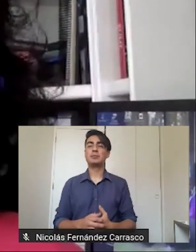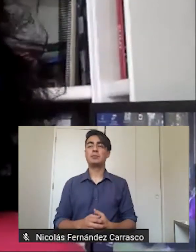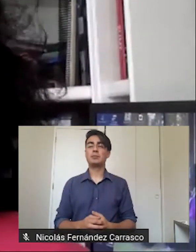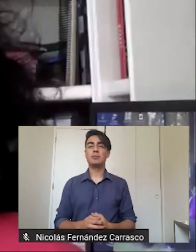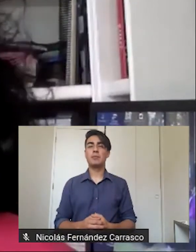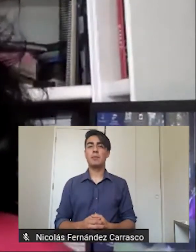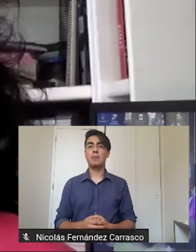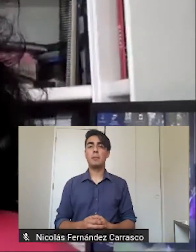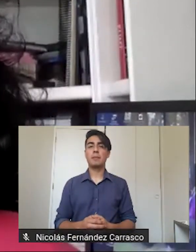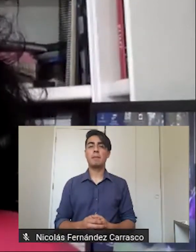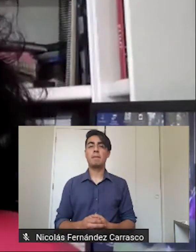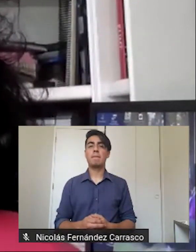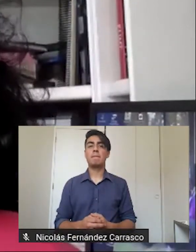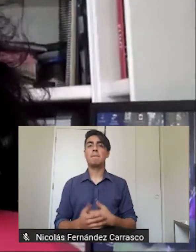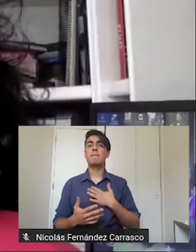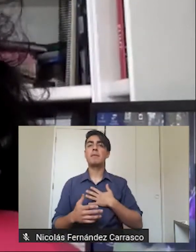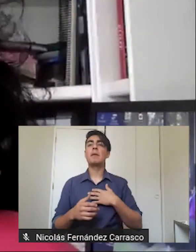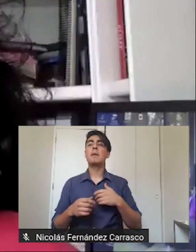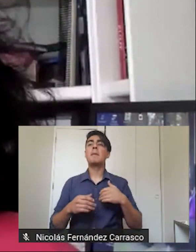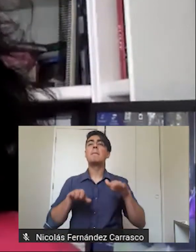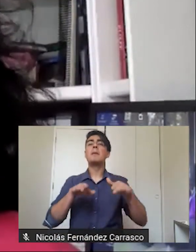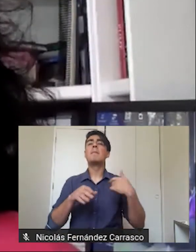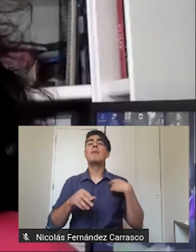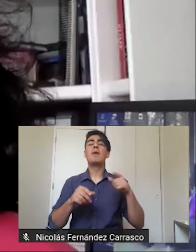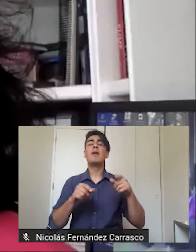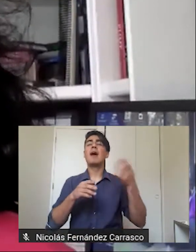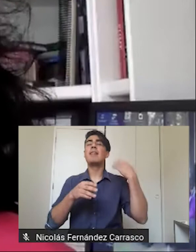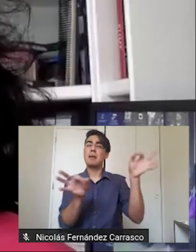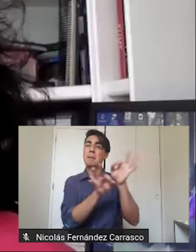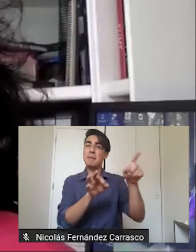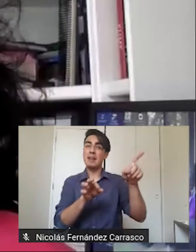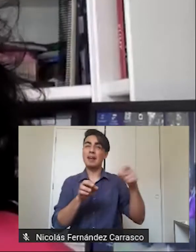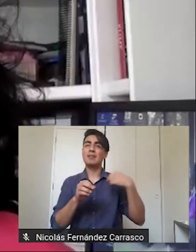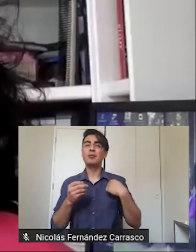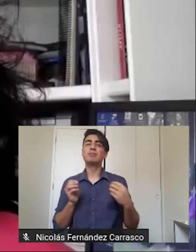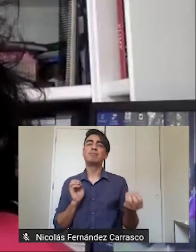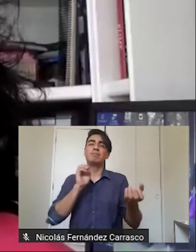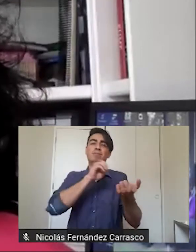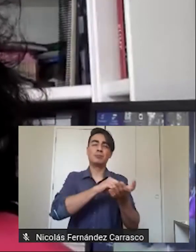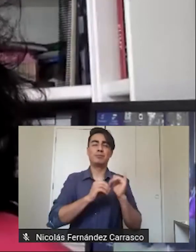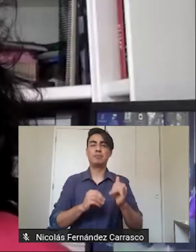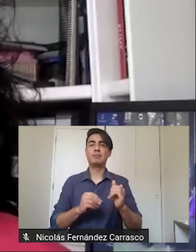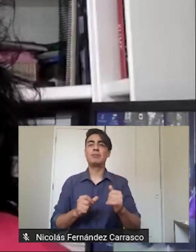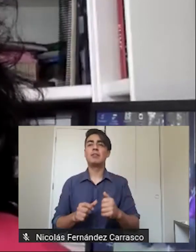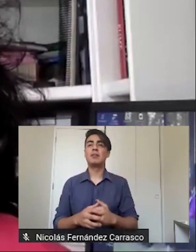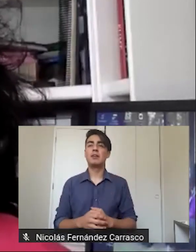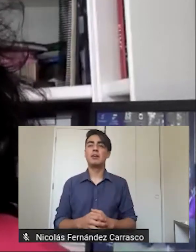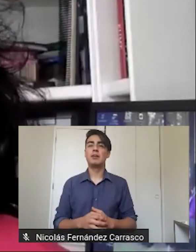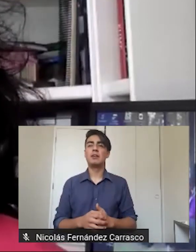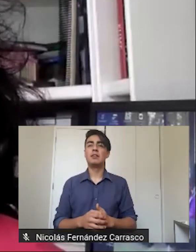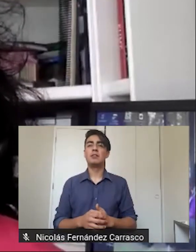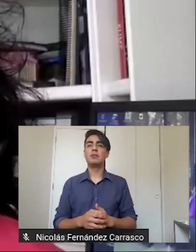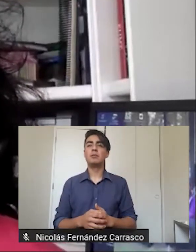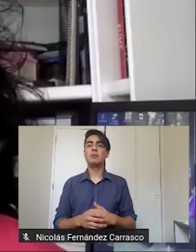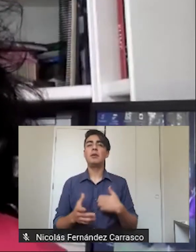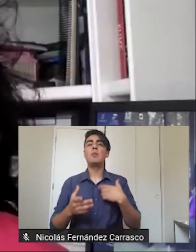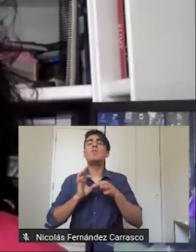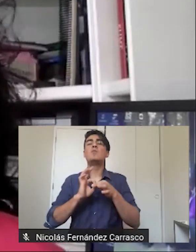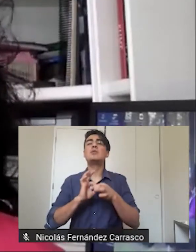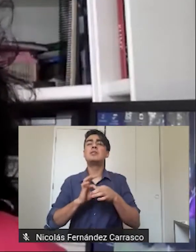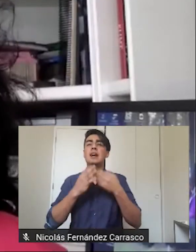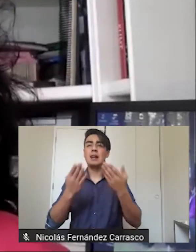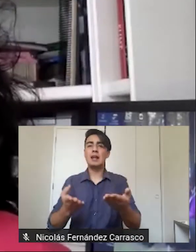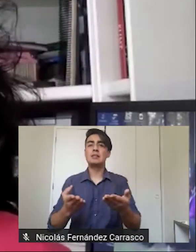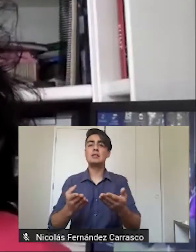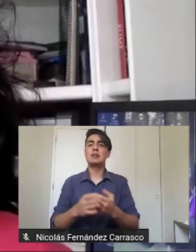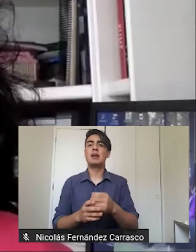junto con ellos. Quiero destacar que para nosotros como programa poder generar espacios en los que podamos